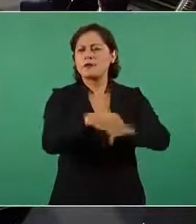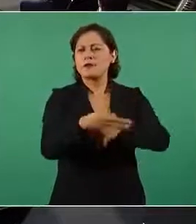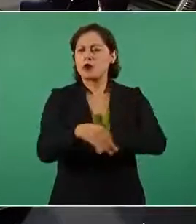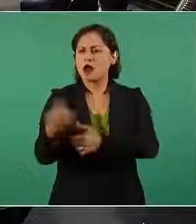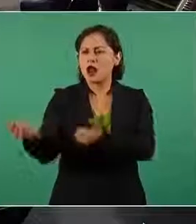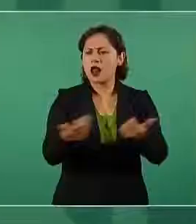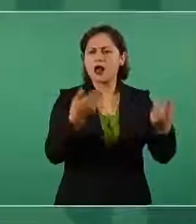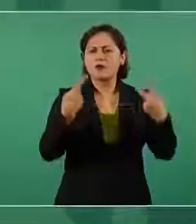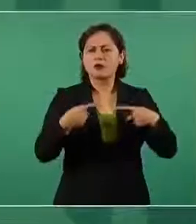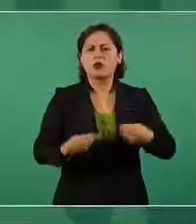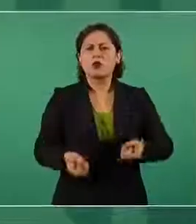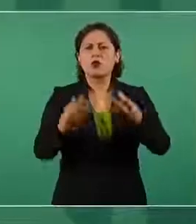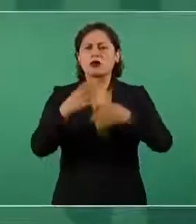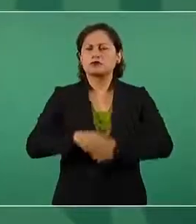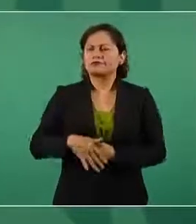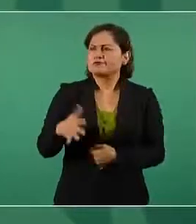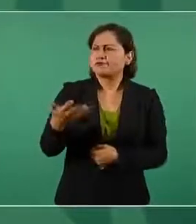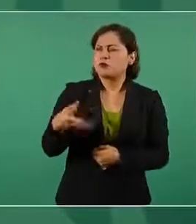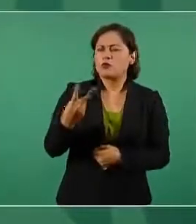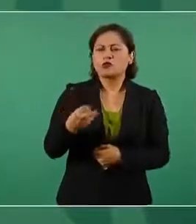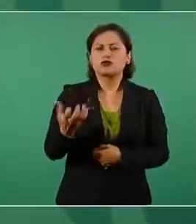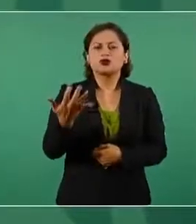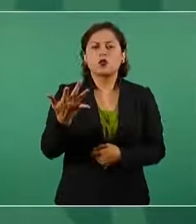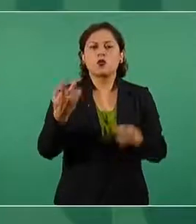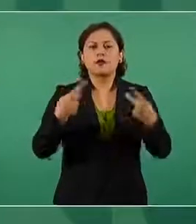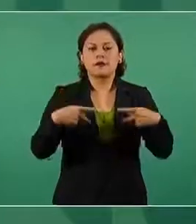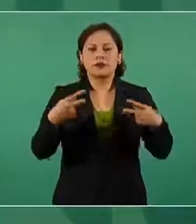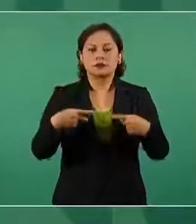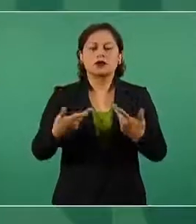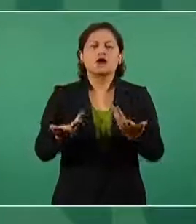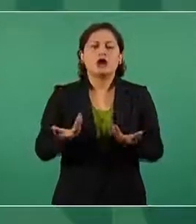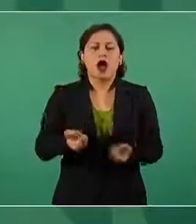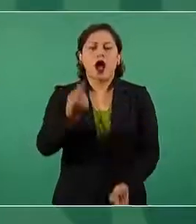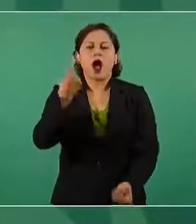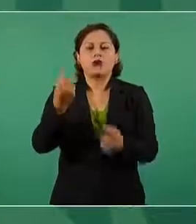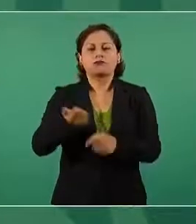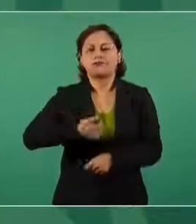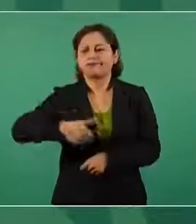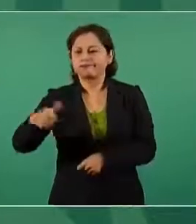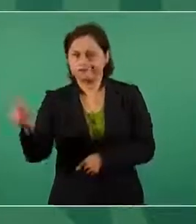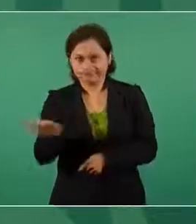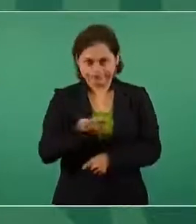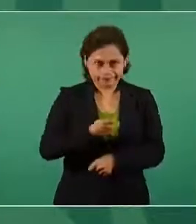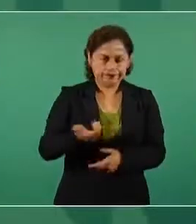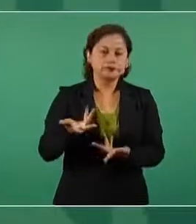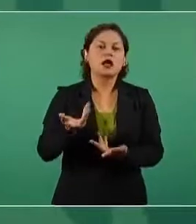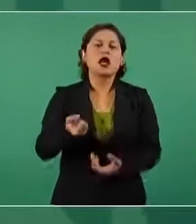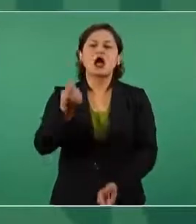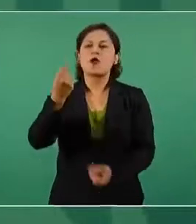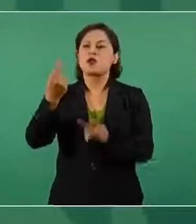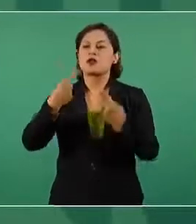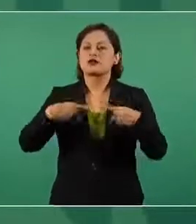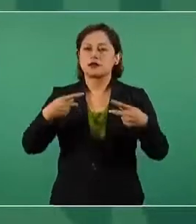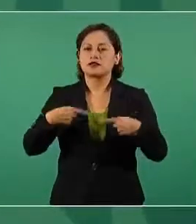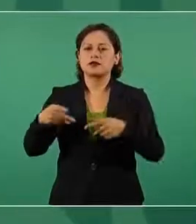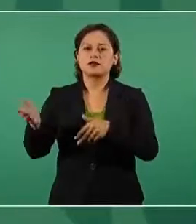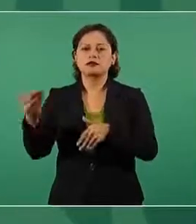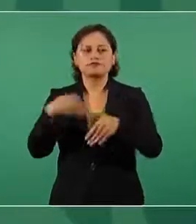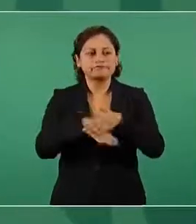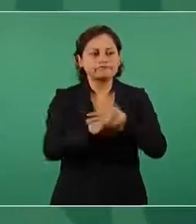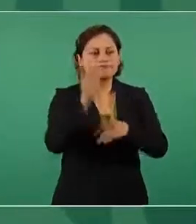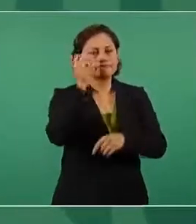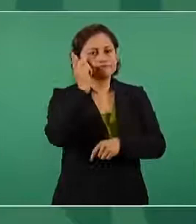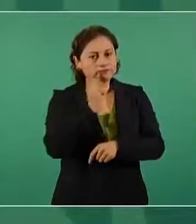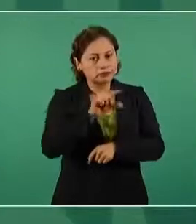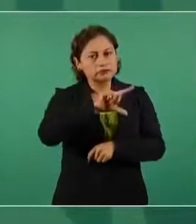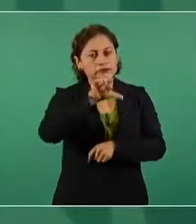promedio de 250 personas que van, vienen. Hay veces que nada más llegan a dormir, en el transcurso del